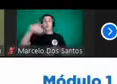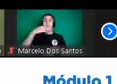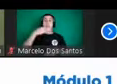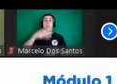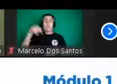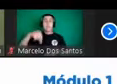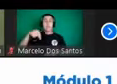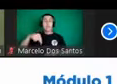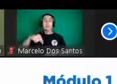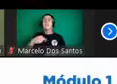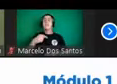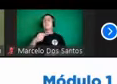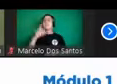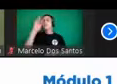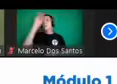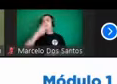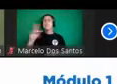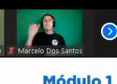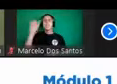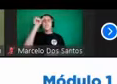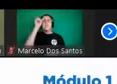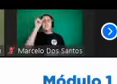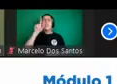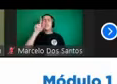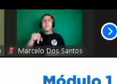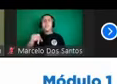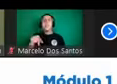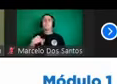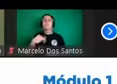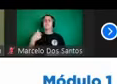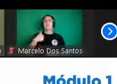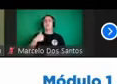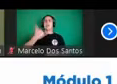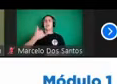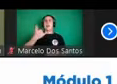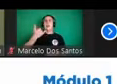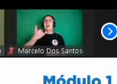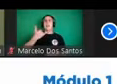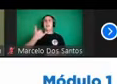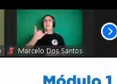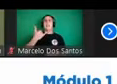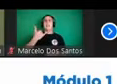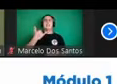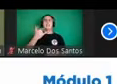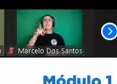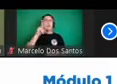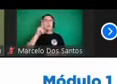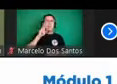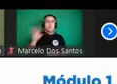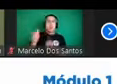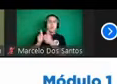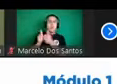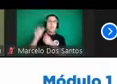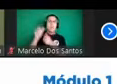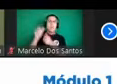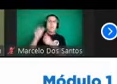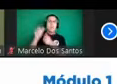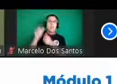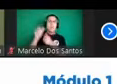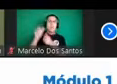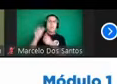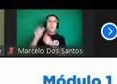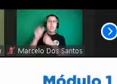es fundamental que cuando vamos a analizar una situación relacionada a nuestro compañero, compañera o